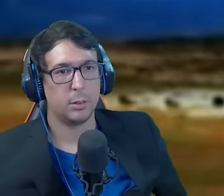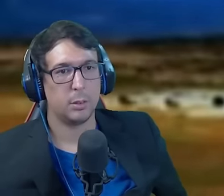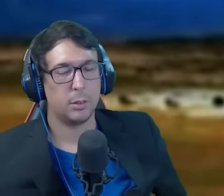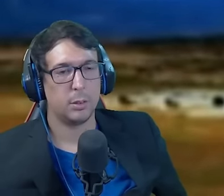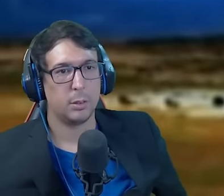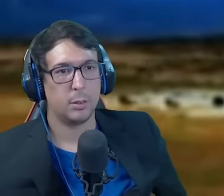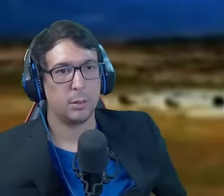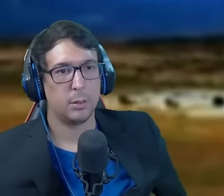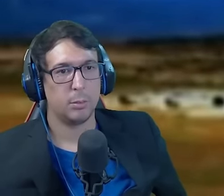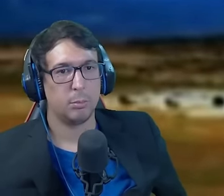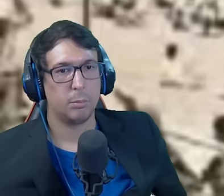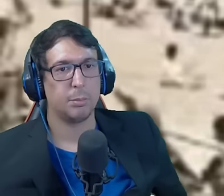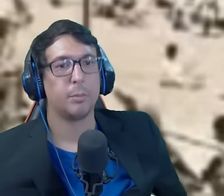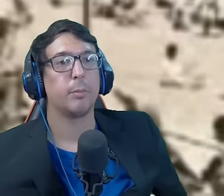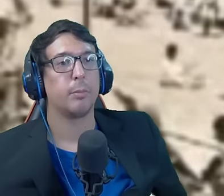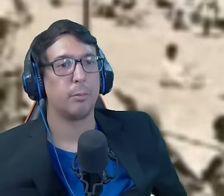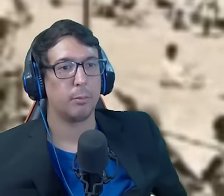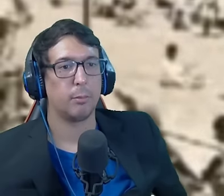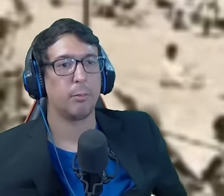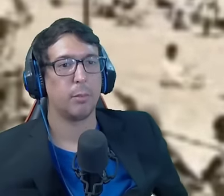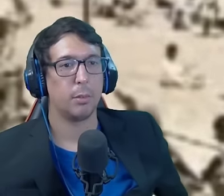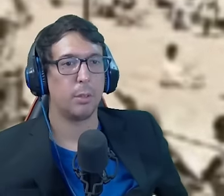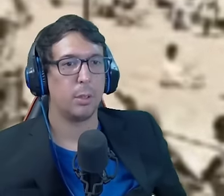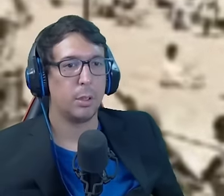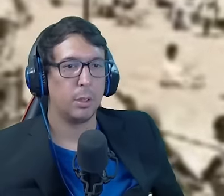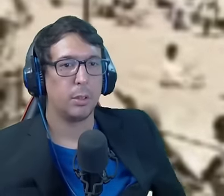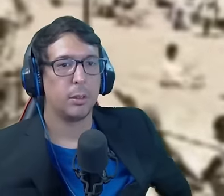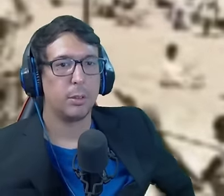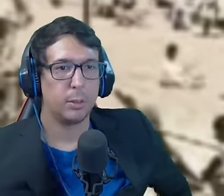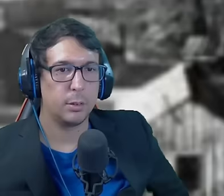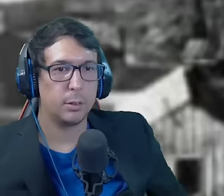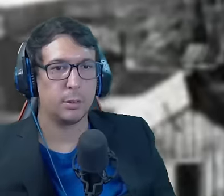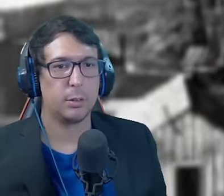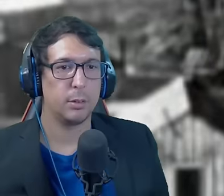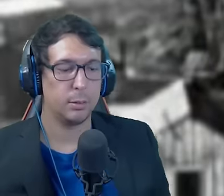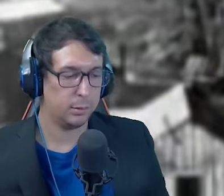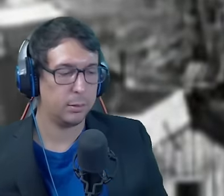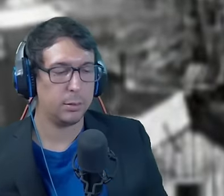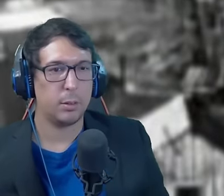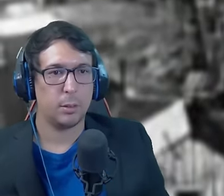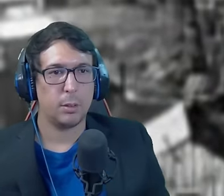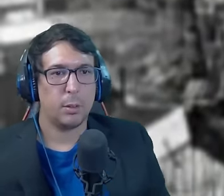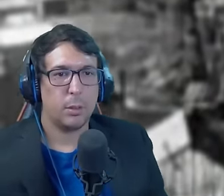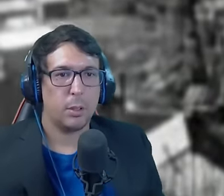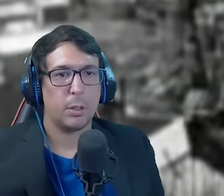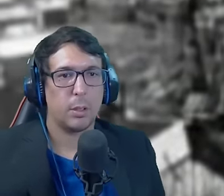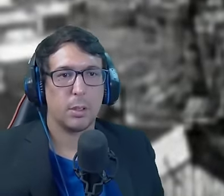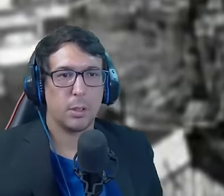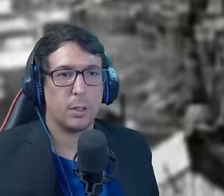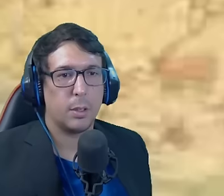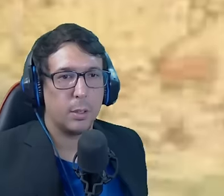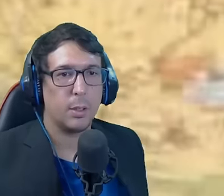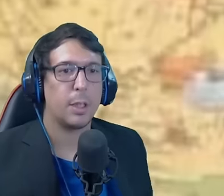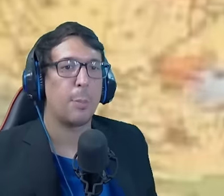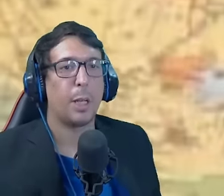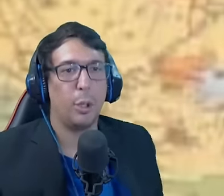de llanuras, con recursos minerales y costas atlánticas, entre otras. No obstante, cuando aparece la revolución industrial,